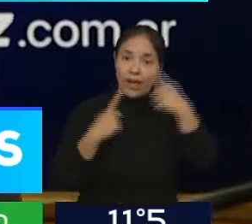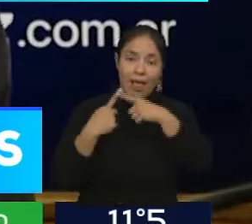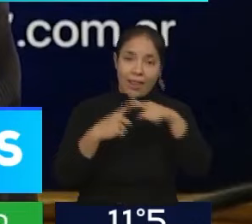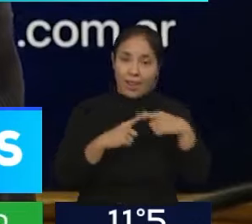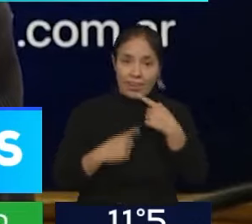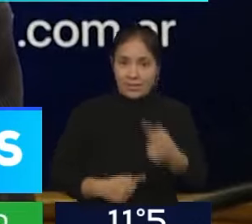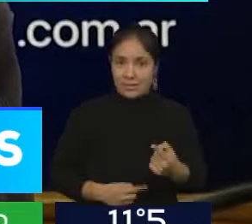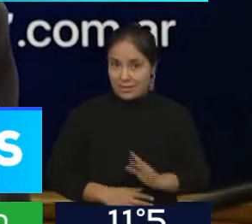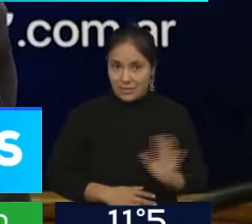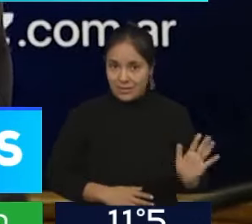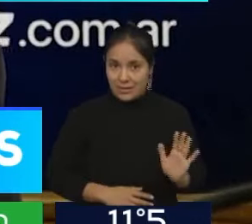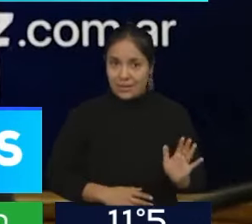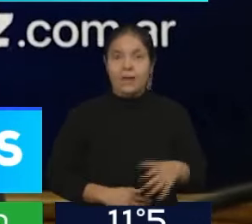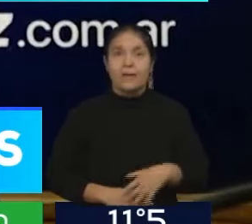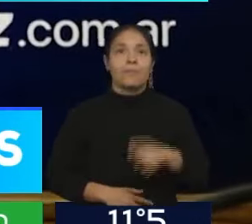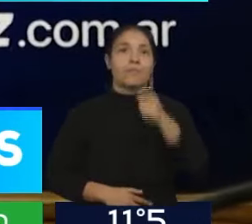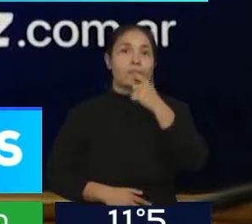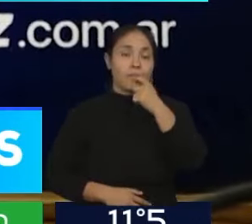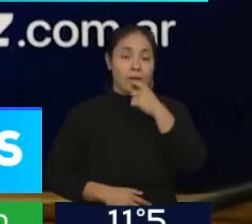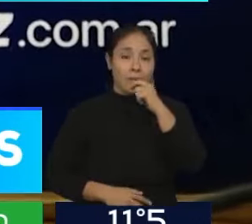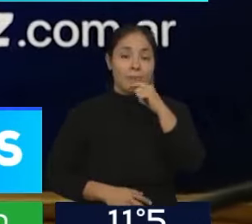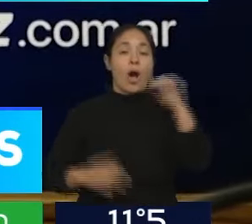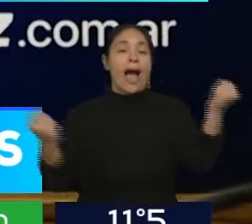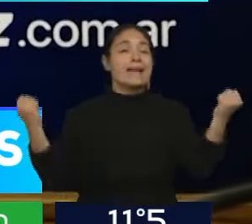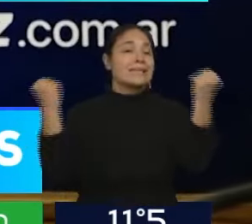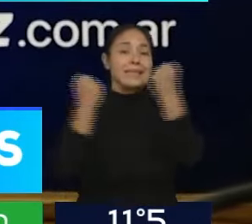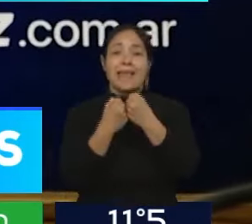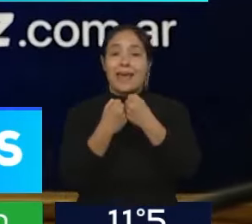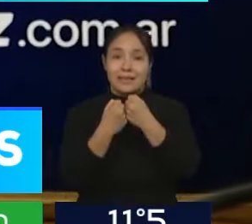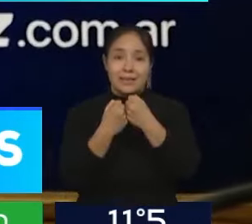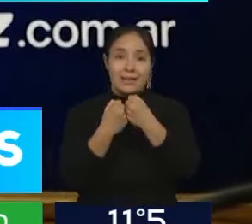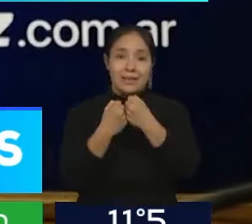si este tipo de accidente es